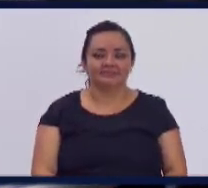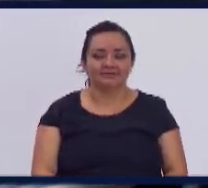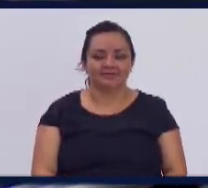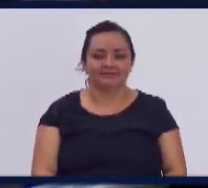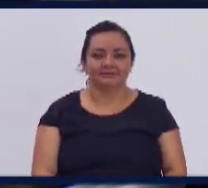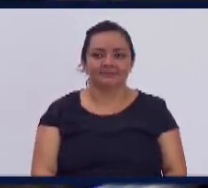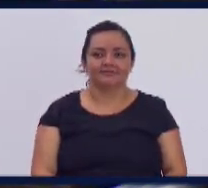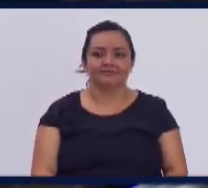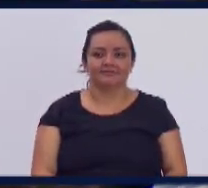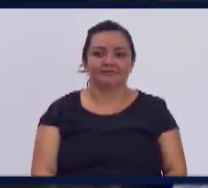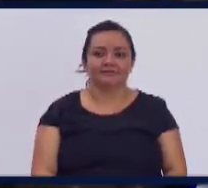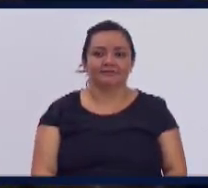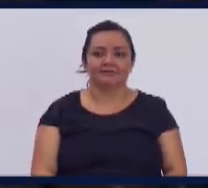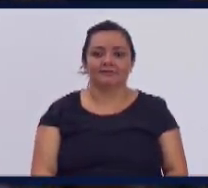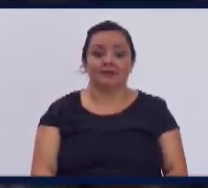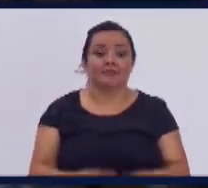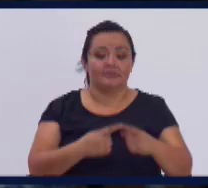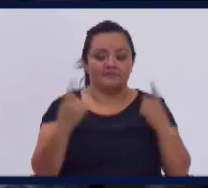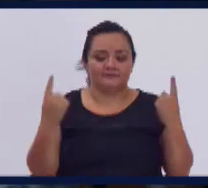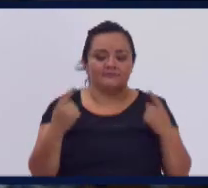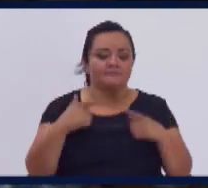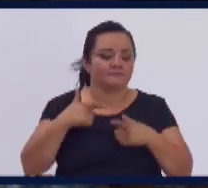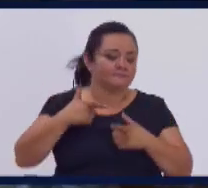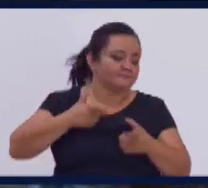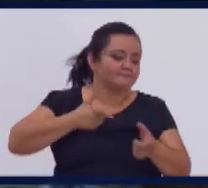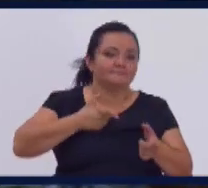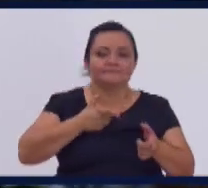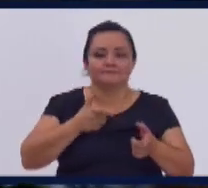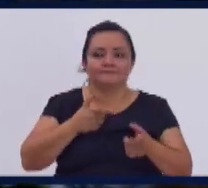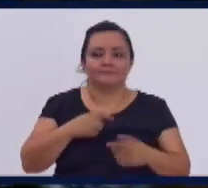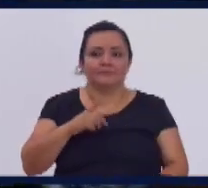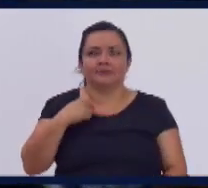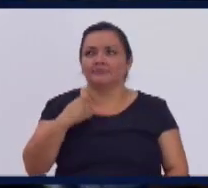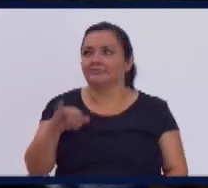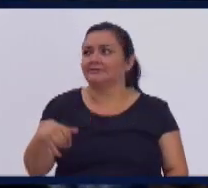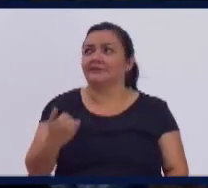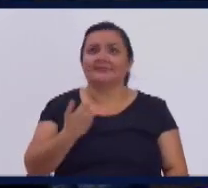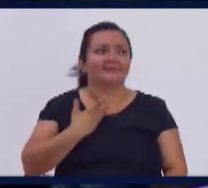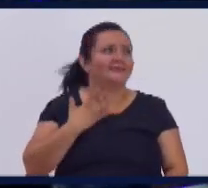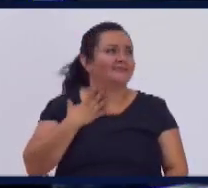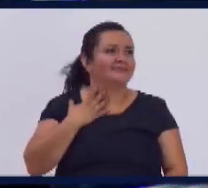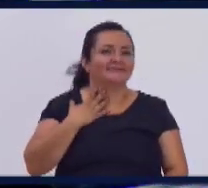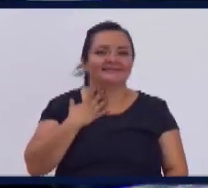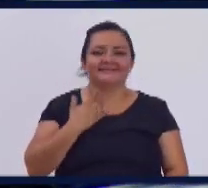Y arriba está la gente así. Pero en lo que llegan ya la han violado, hermano.